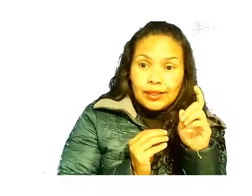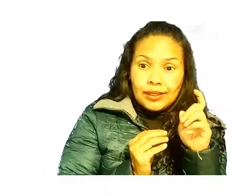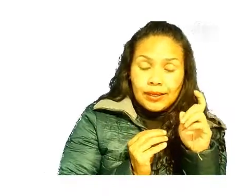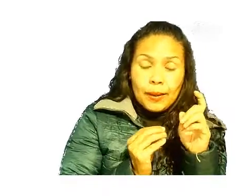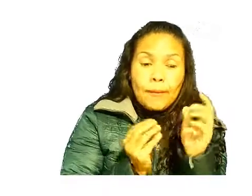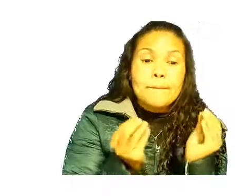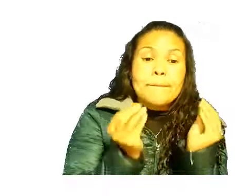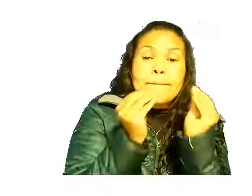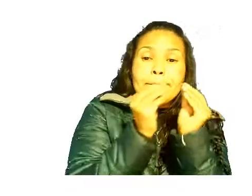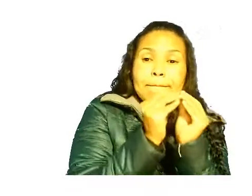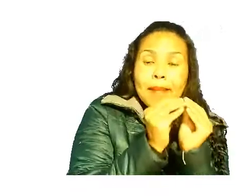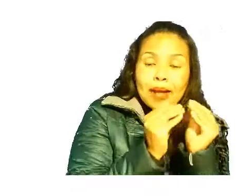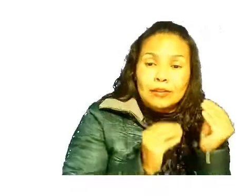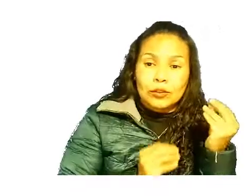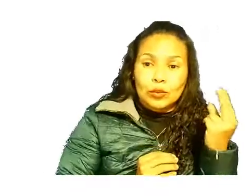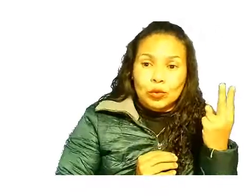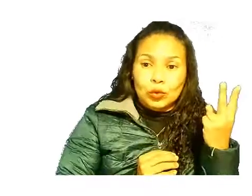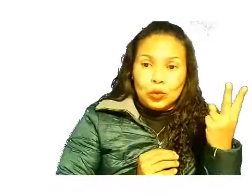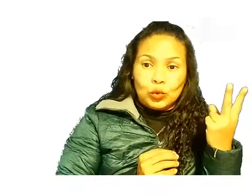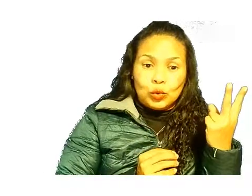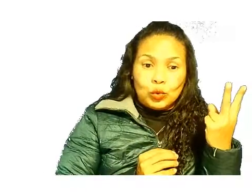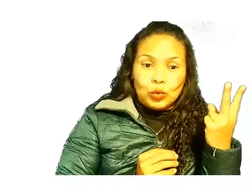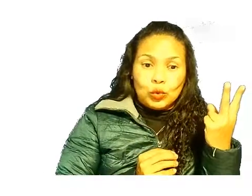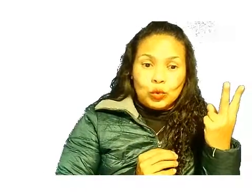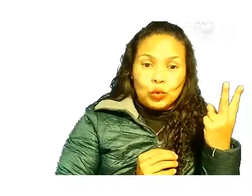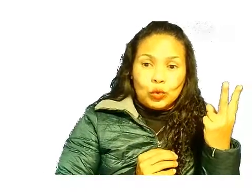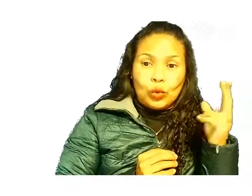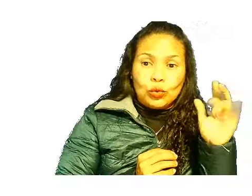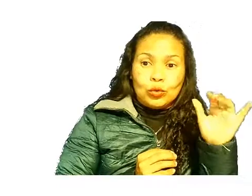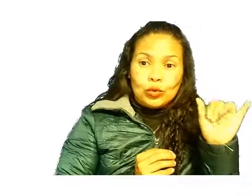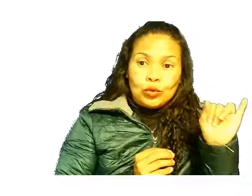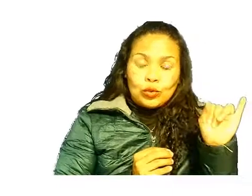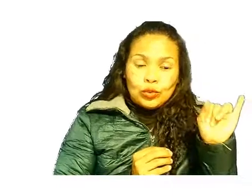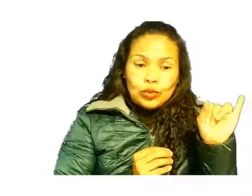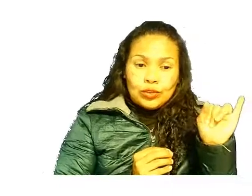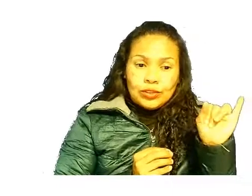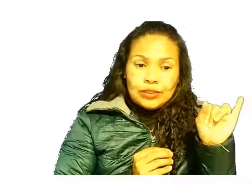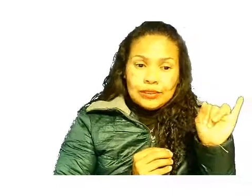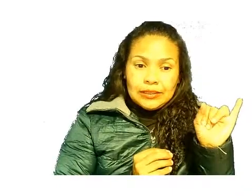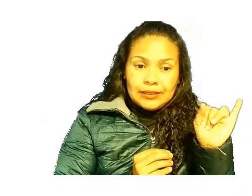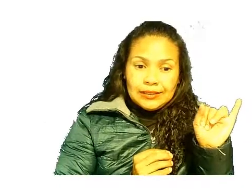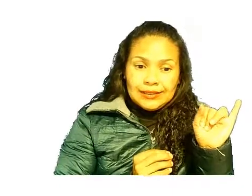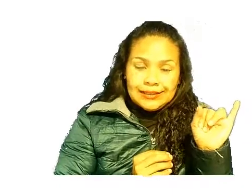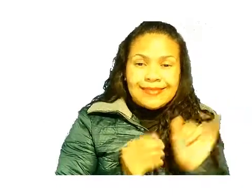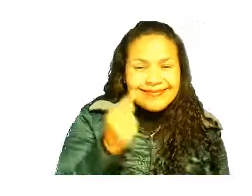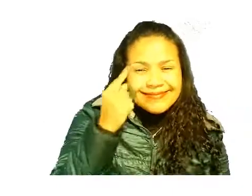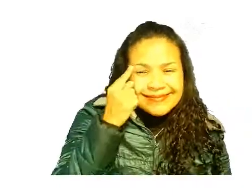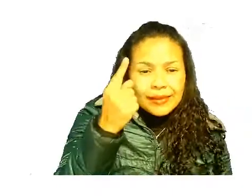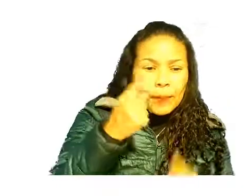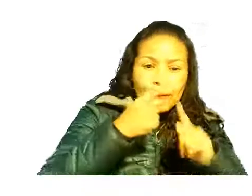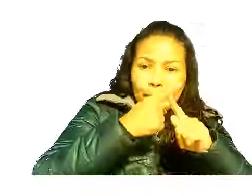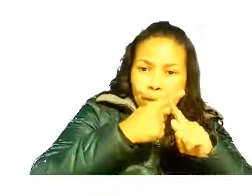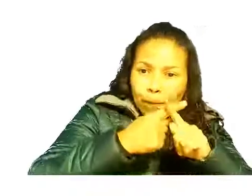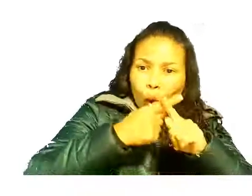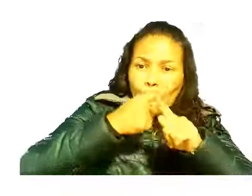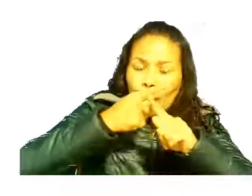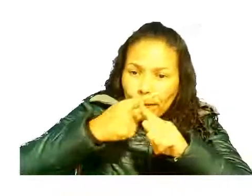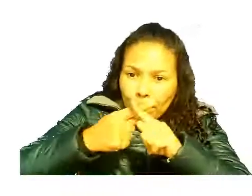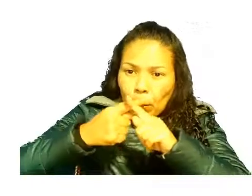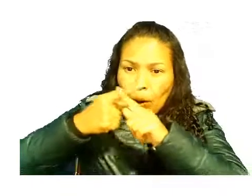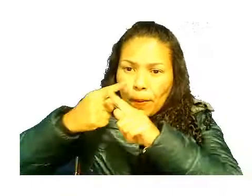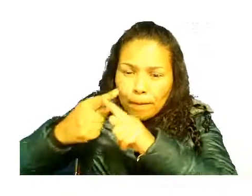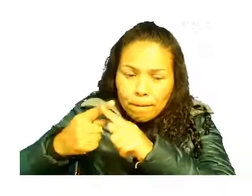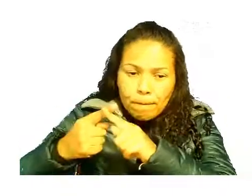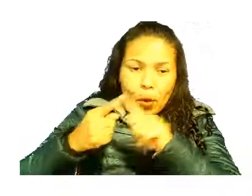4X más 2Y. Si nosotros aplicamos la propiedad distributiva a este término que nos dio como